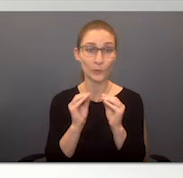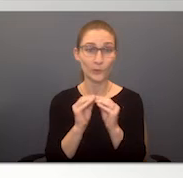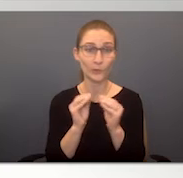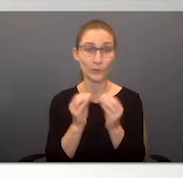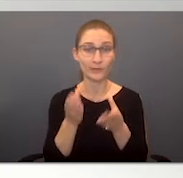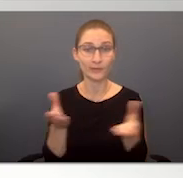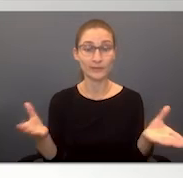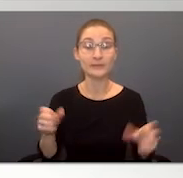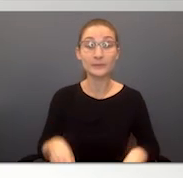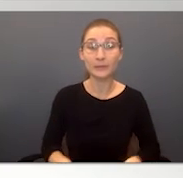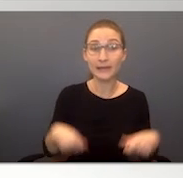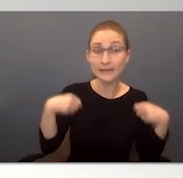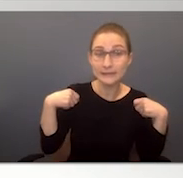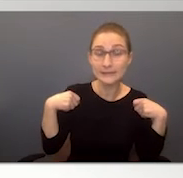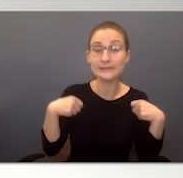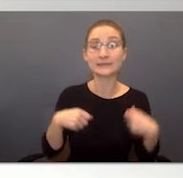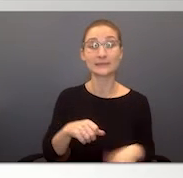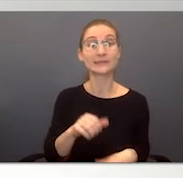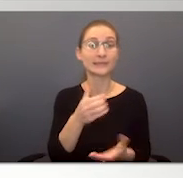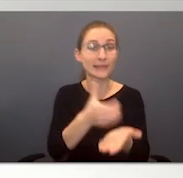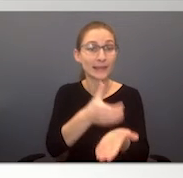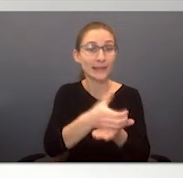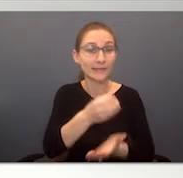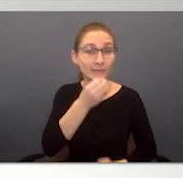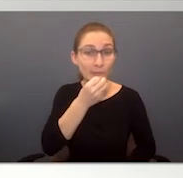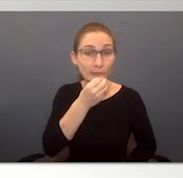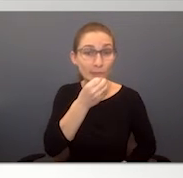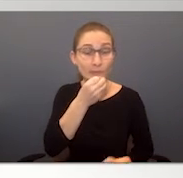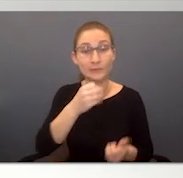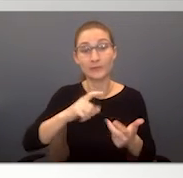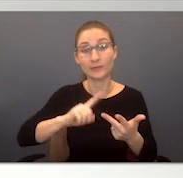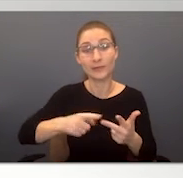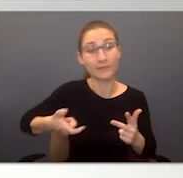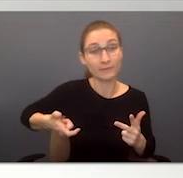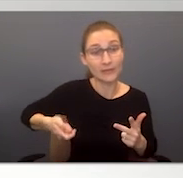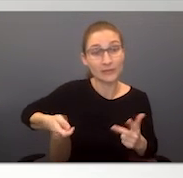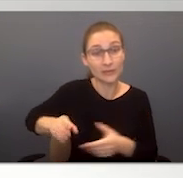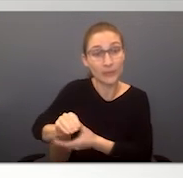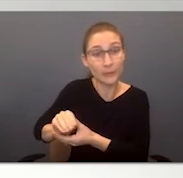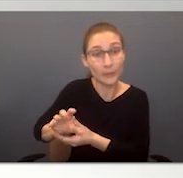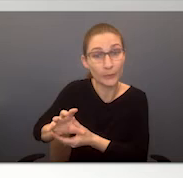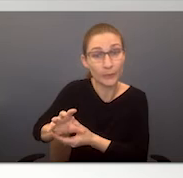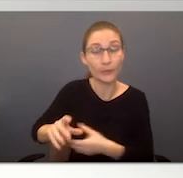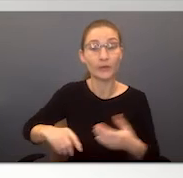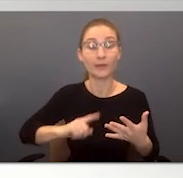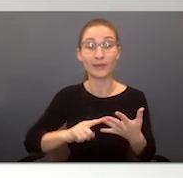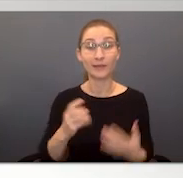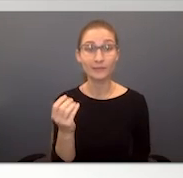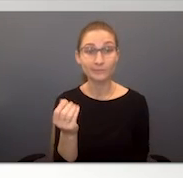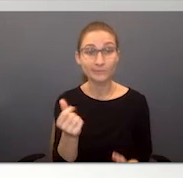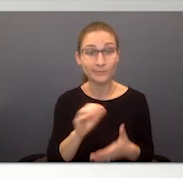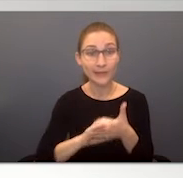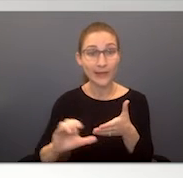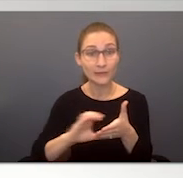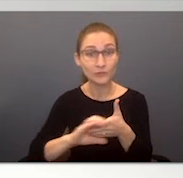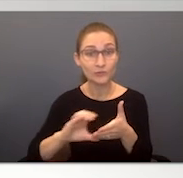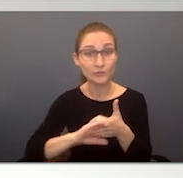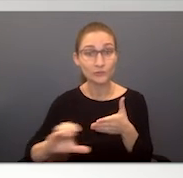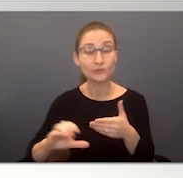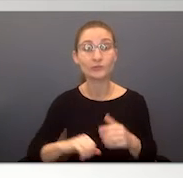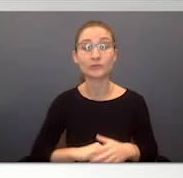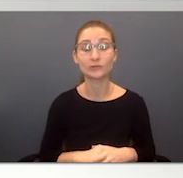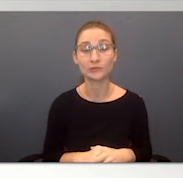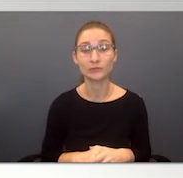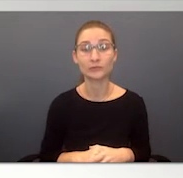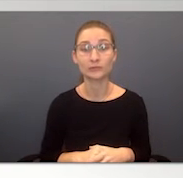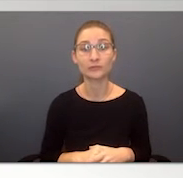necessarily the electronics of the world are going to fill. You got to go back to old time of